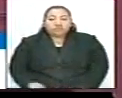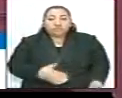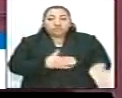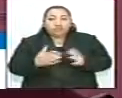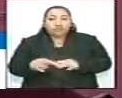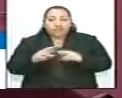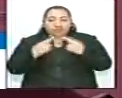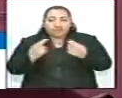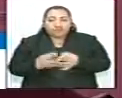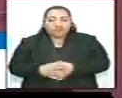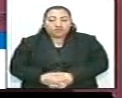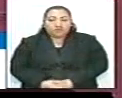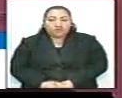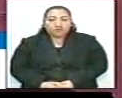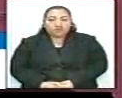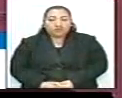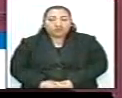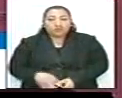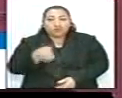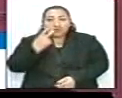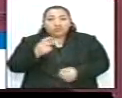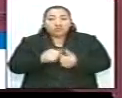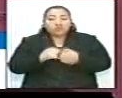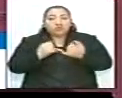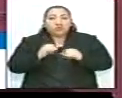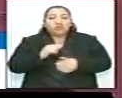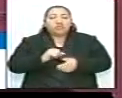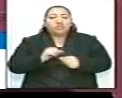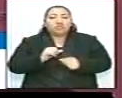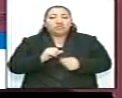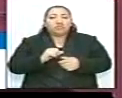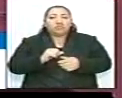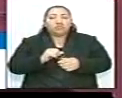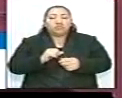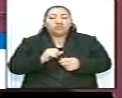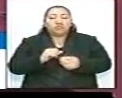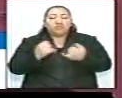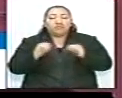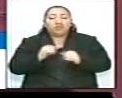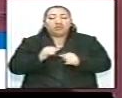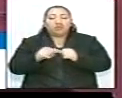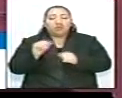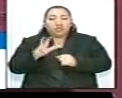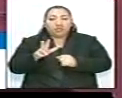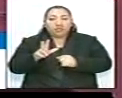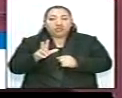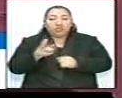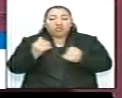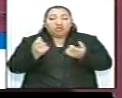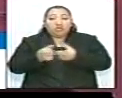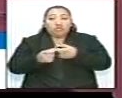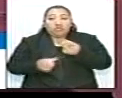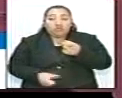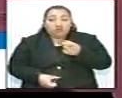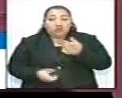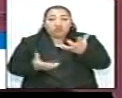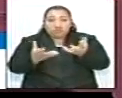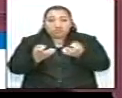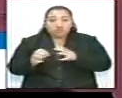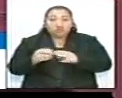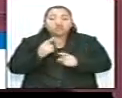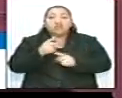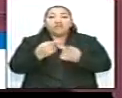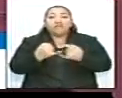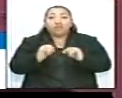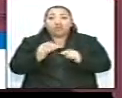sesión a ver con los informes, al punto número 3, de manera informativa. Si algún congresista requiere